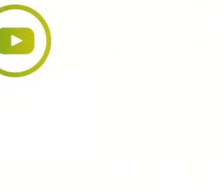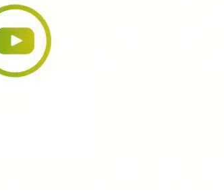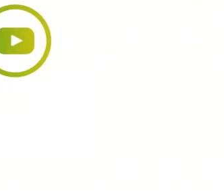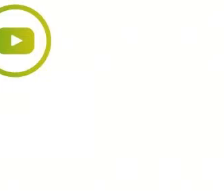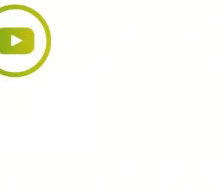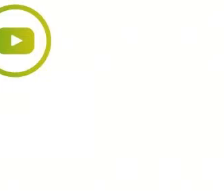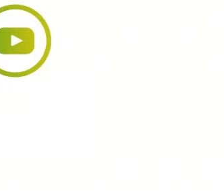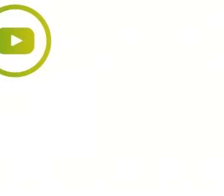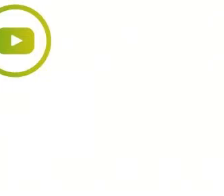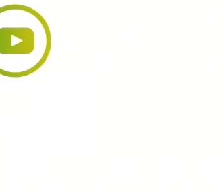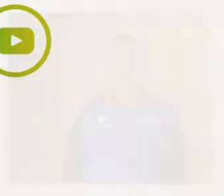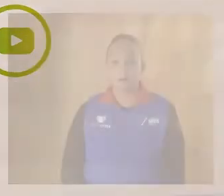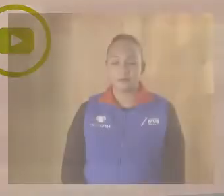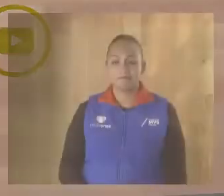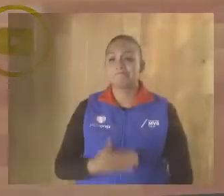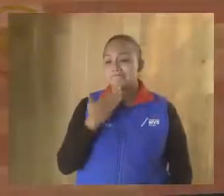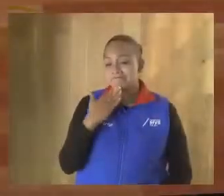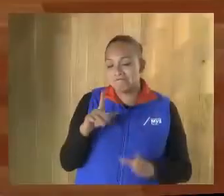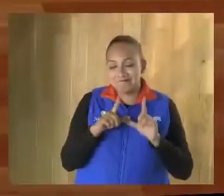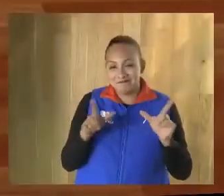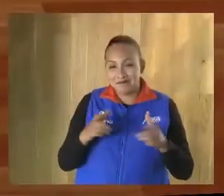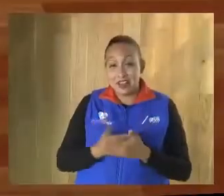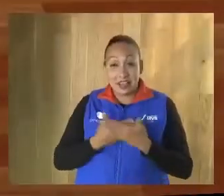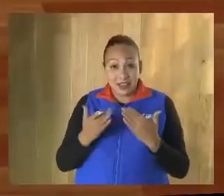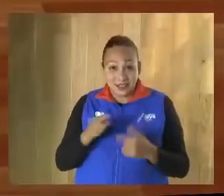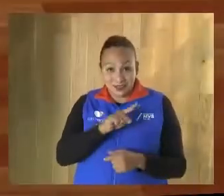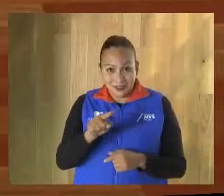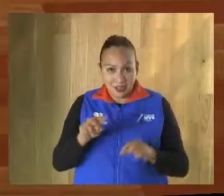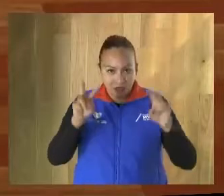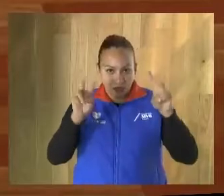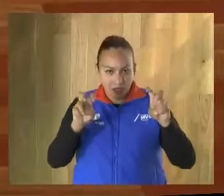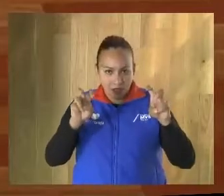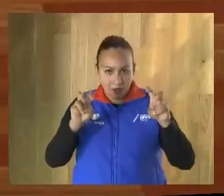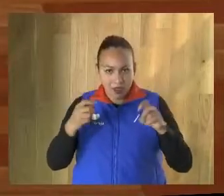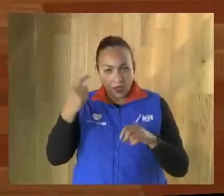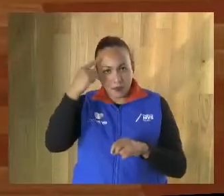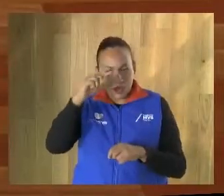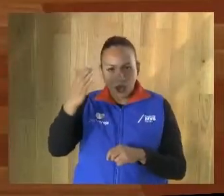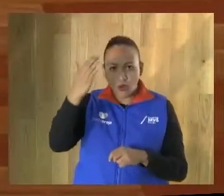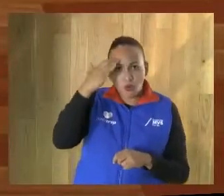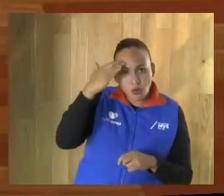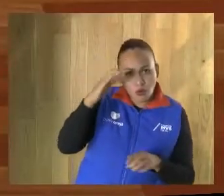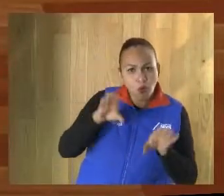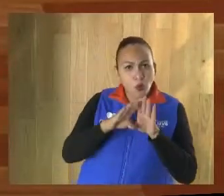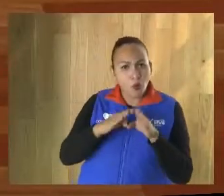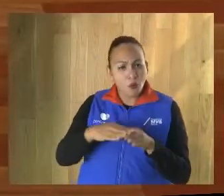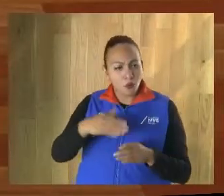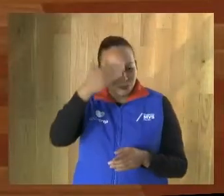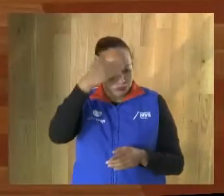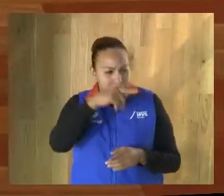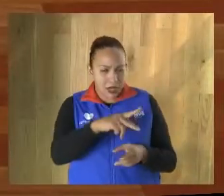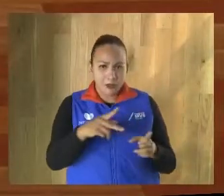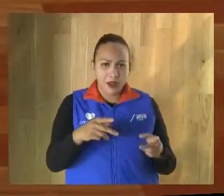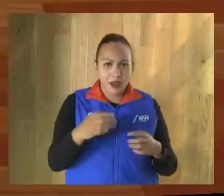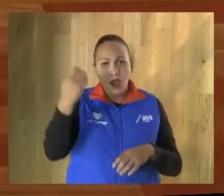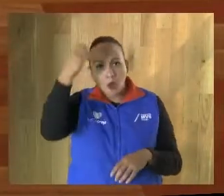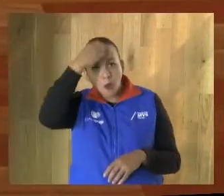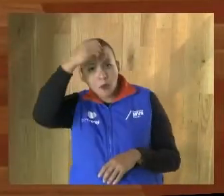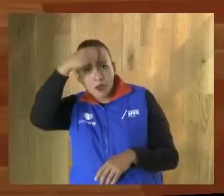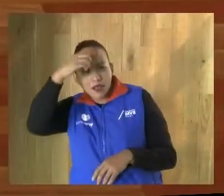YouTube del Semefi. Así que bueno, pues ahí está. Vamos previendo sobre el tema de reputación, palanca de la sostenibilidad empresarial. ¿Qué